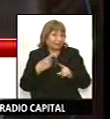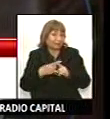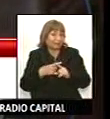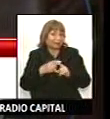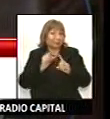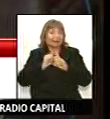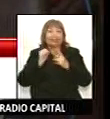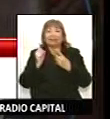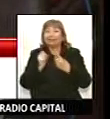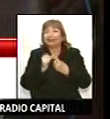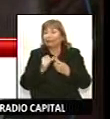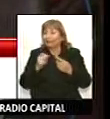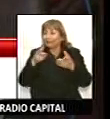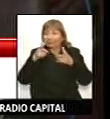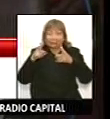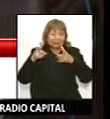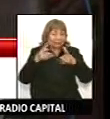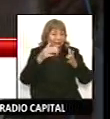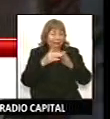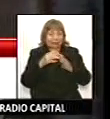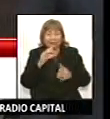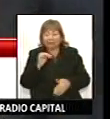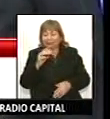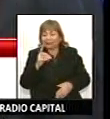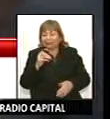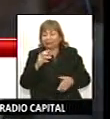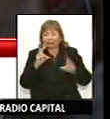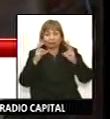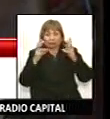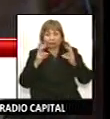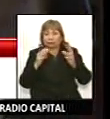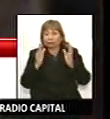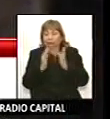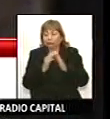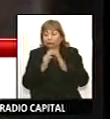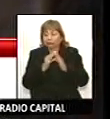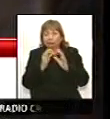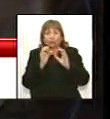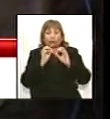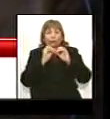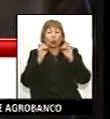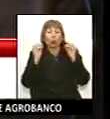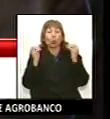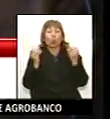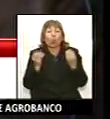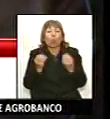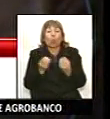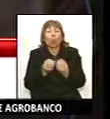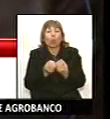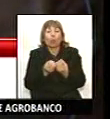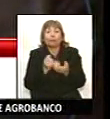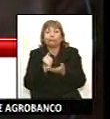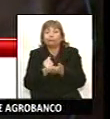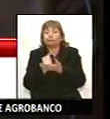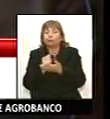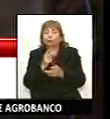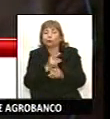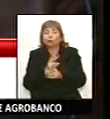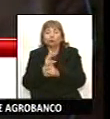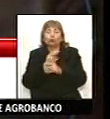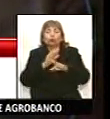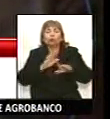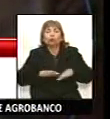Asociación Casa Ronald McDonald del Perú, entre paréntesis, es una organización que se ayuda a cuidar a